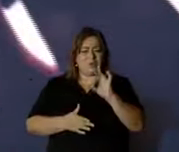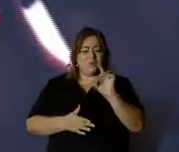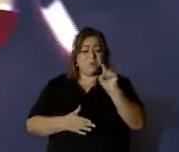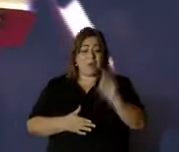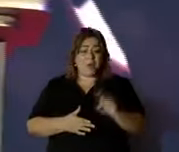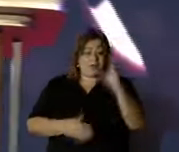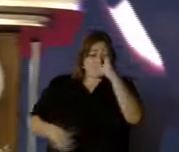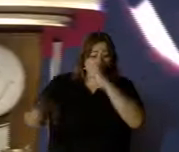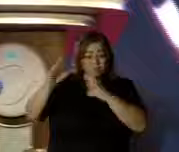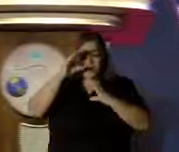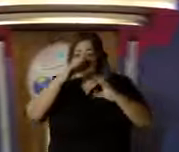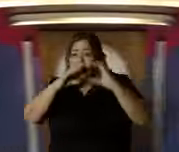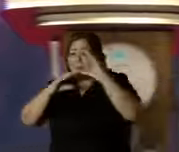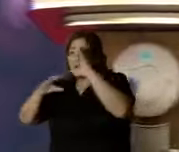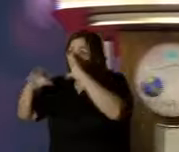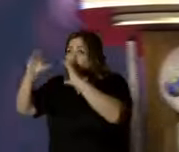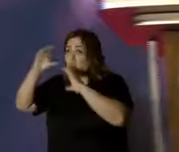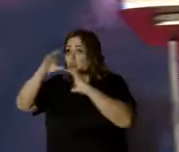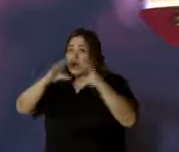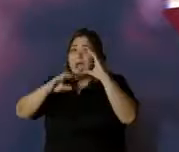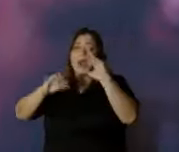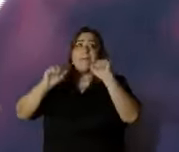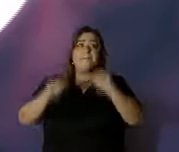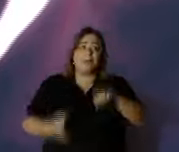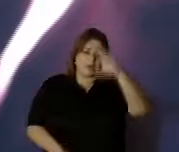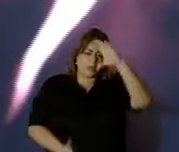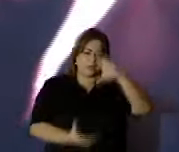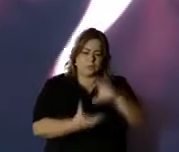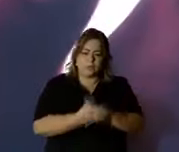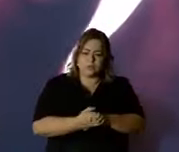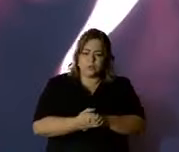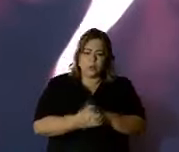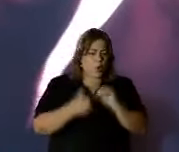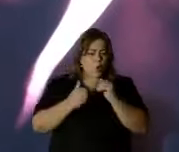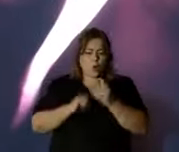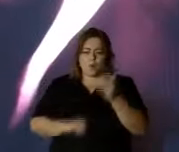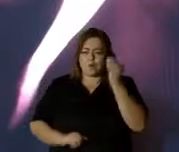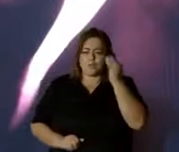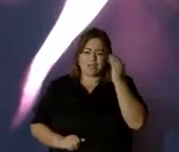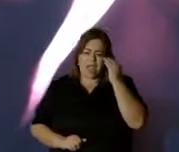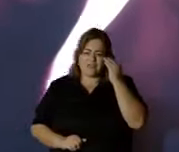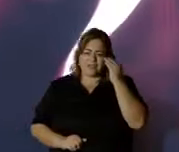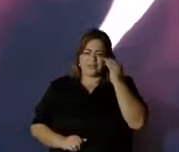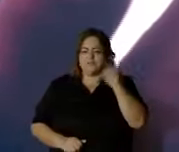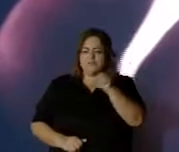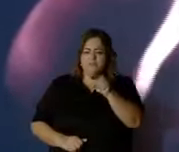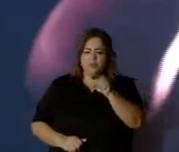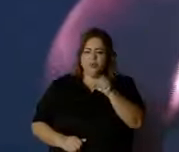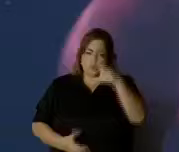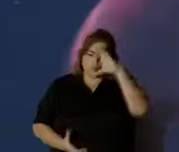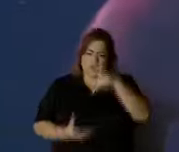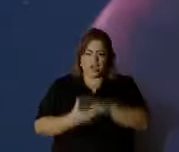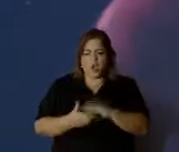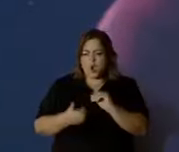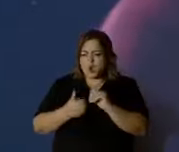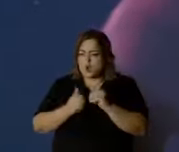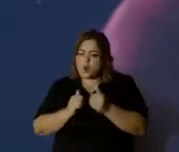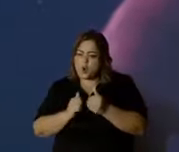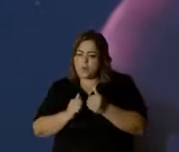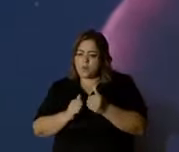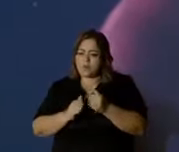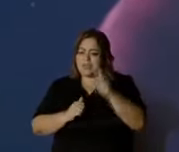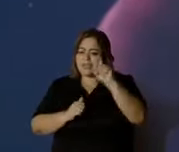a ese? ¿Cómo tú puedes creer que Dios es capaz de hacerlo? ¿Cómo puedes creer si no tienes una